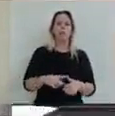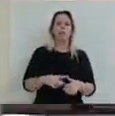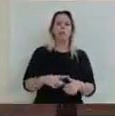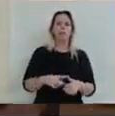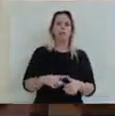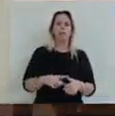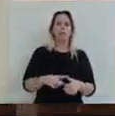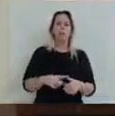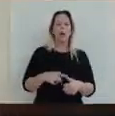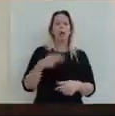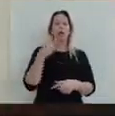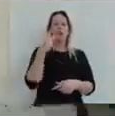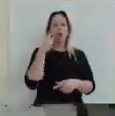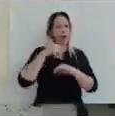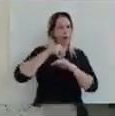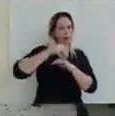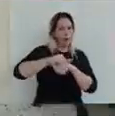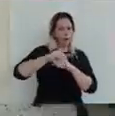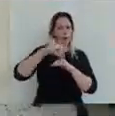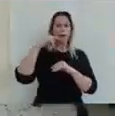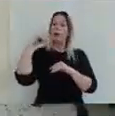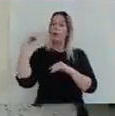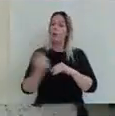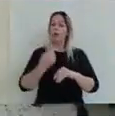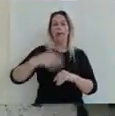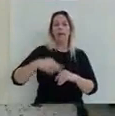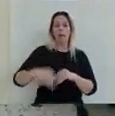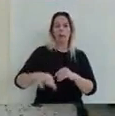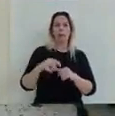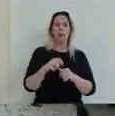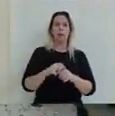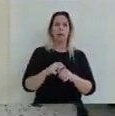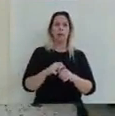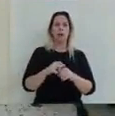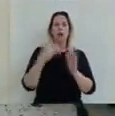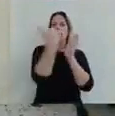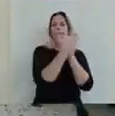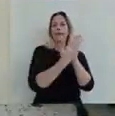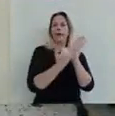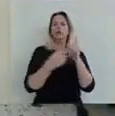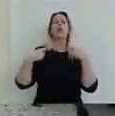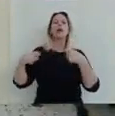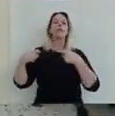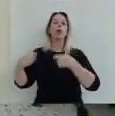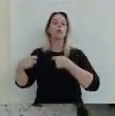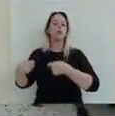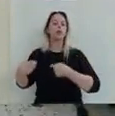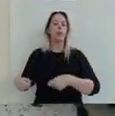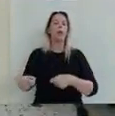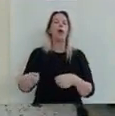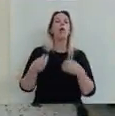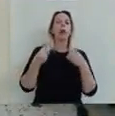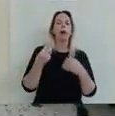horas proceda a remitir al Consejo Deliberante detalle de los gastos realizados con los fondos antes mencionados. Artículo